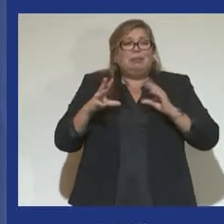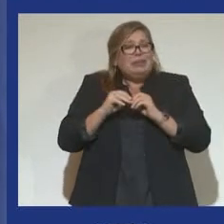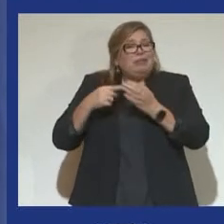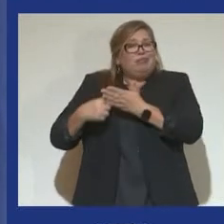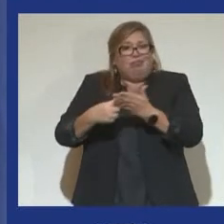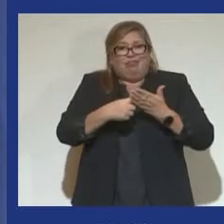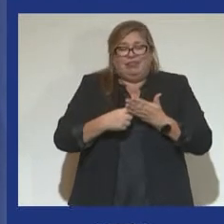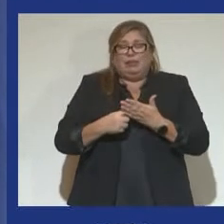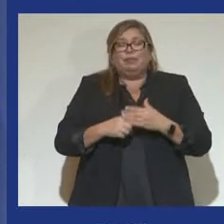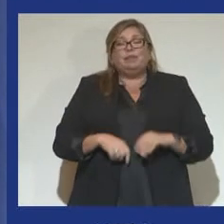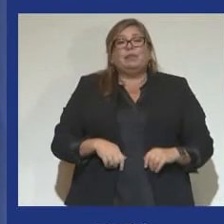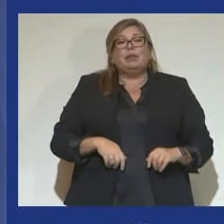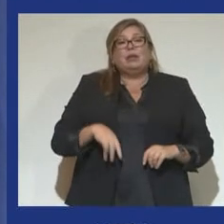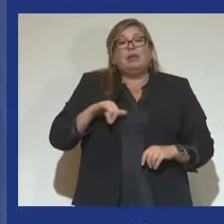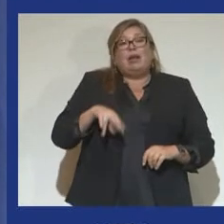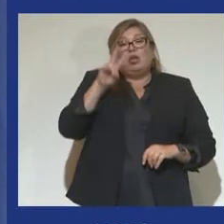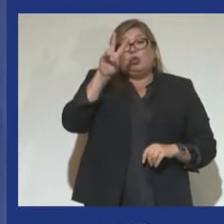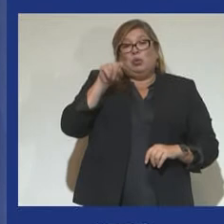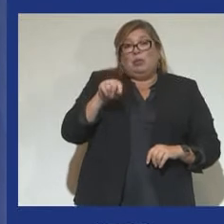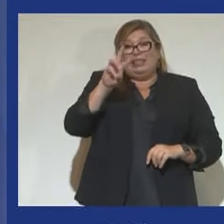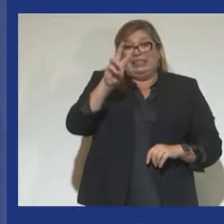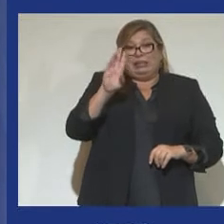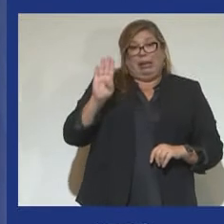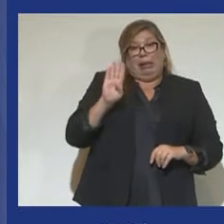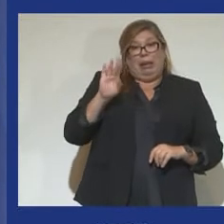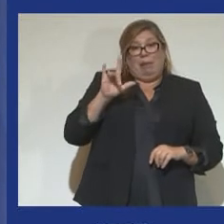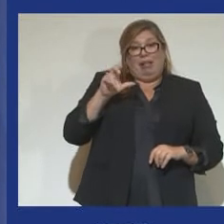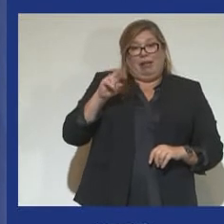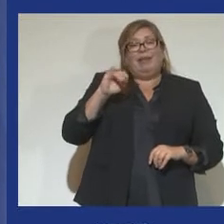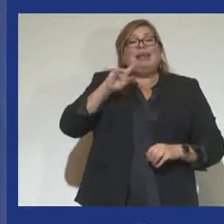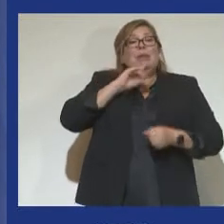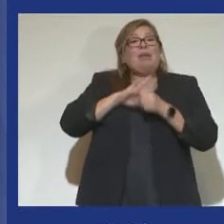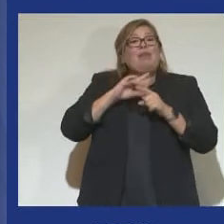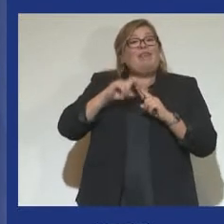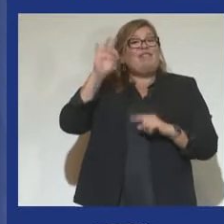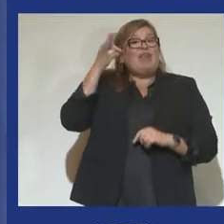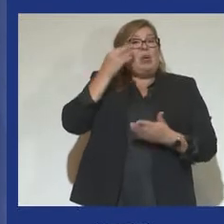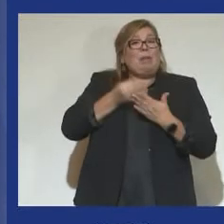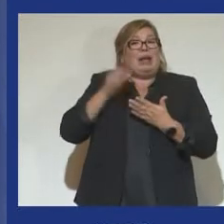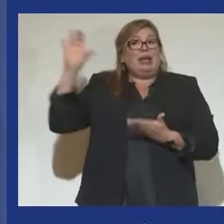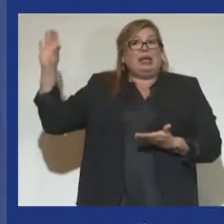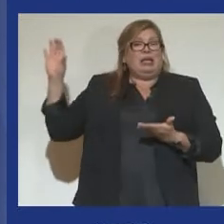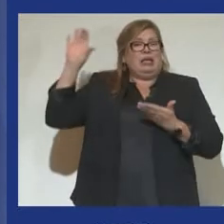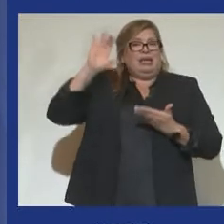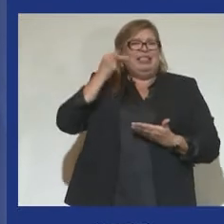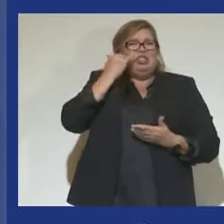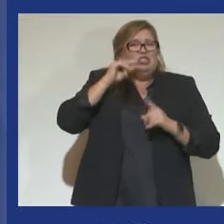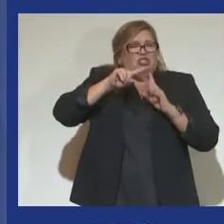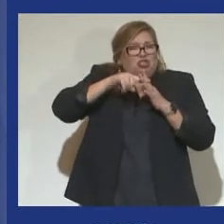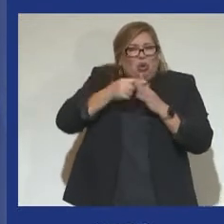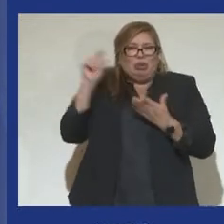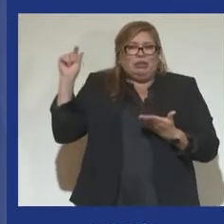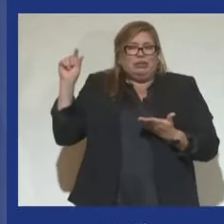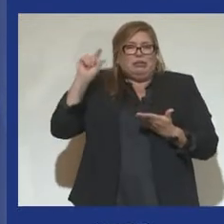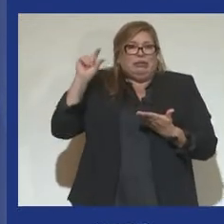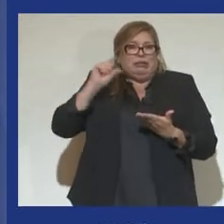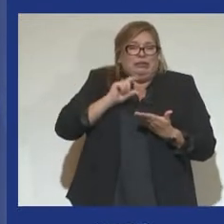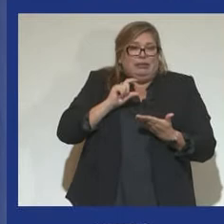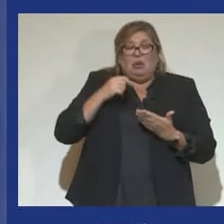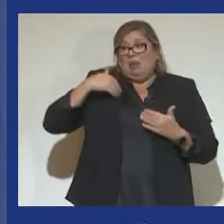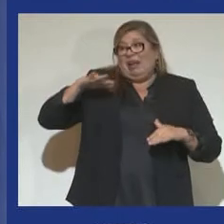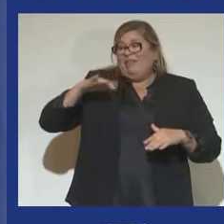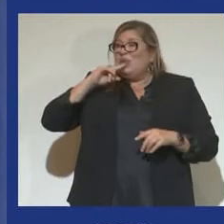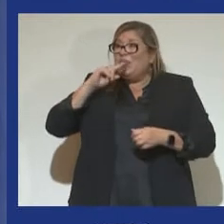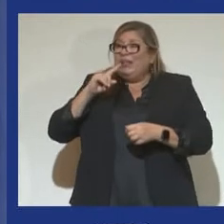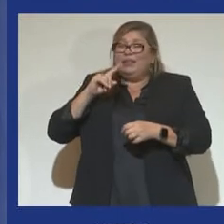los 2.600 millones es importante saber que es un compromiso del gobierno federal esté bien entrado este dinero está empezando